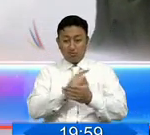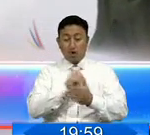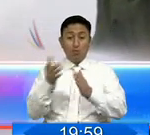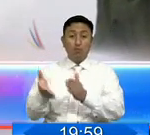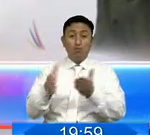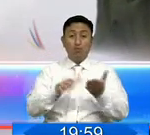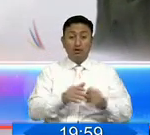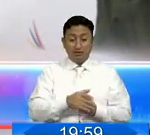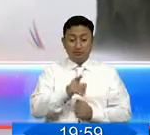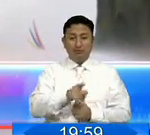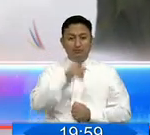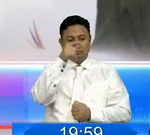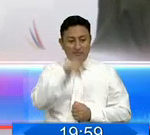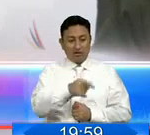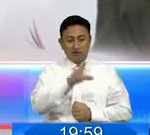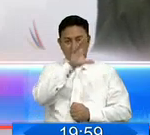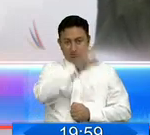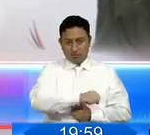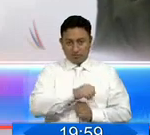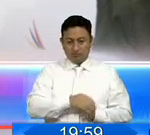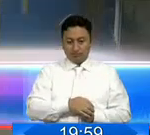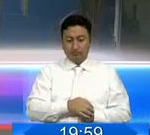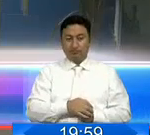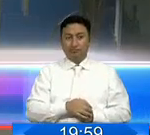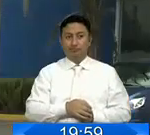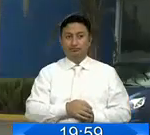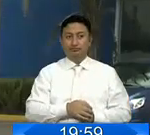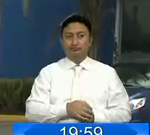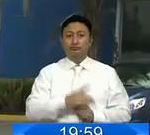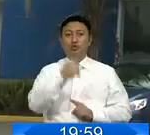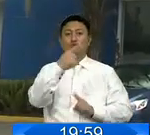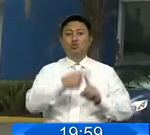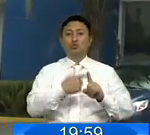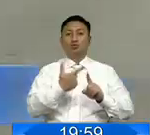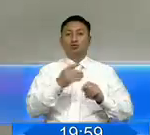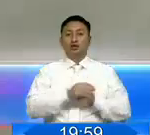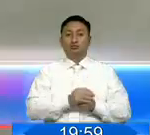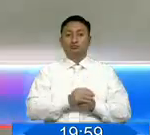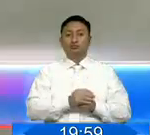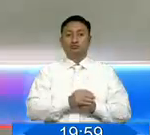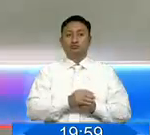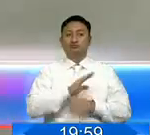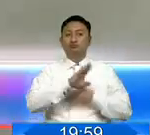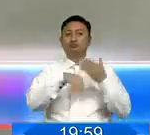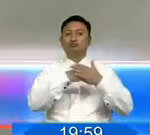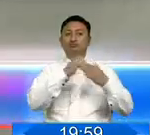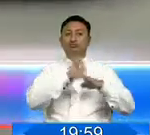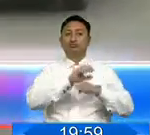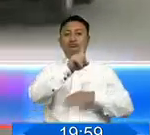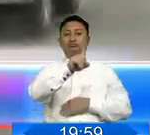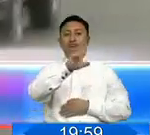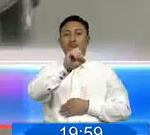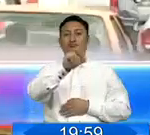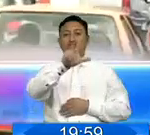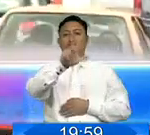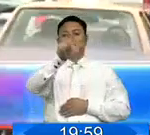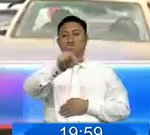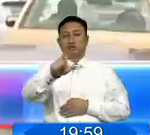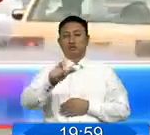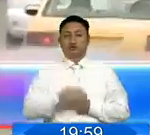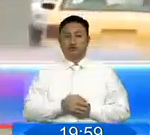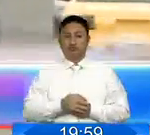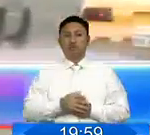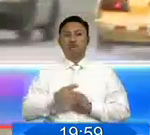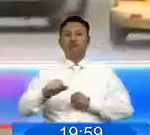de nuestros ciudadanos y otros delitos más. En un mes de trabajo fueron ubicadas a nivel nacional 103 personas. El